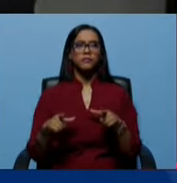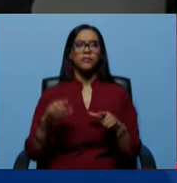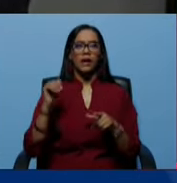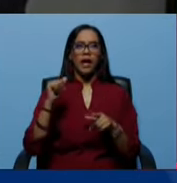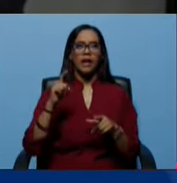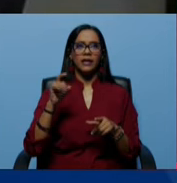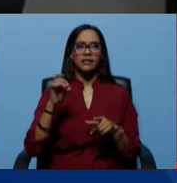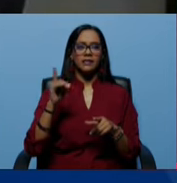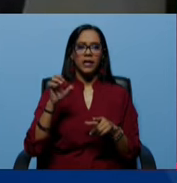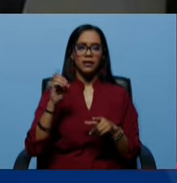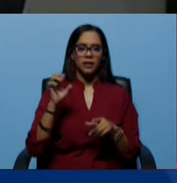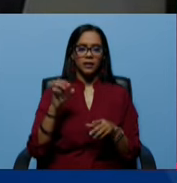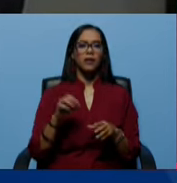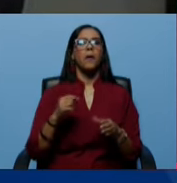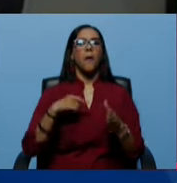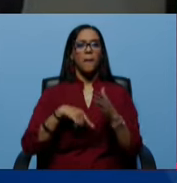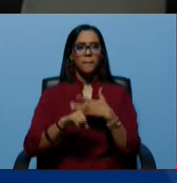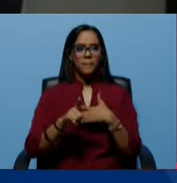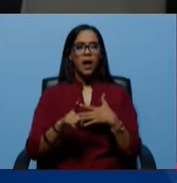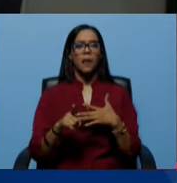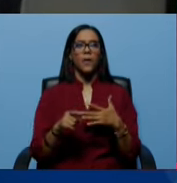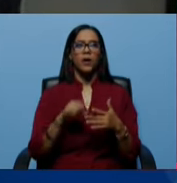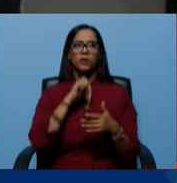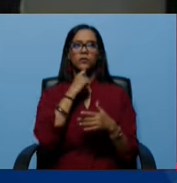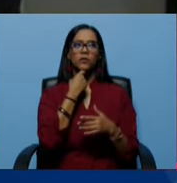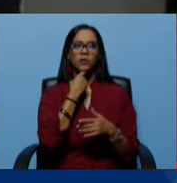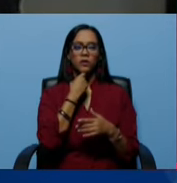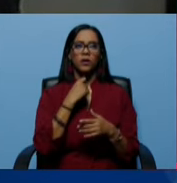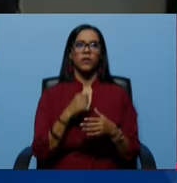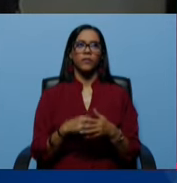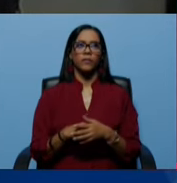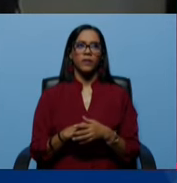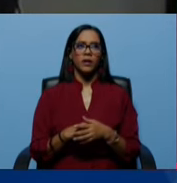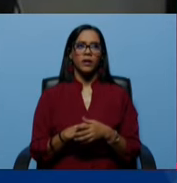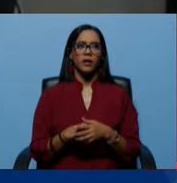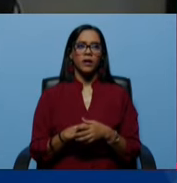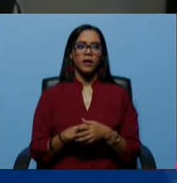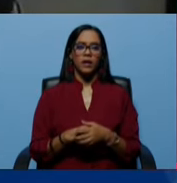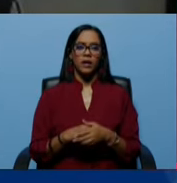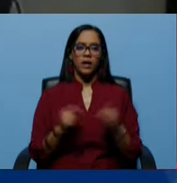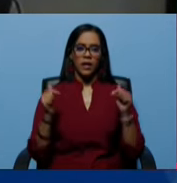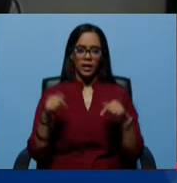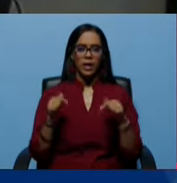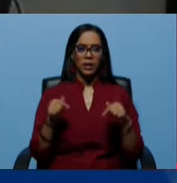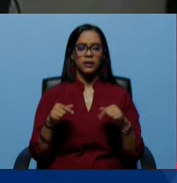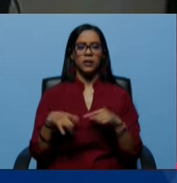¿no? Vamos a correr un código en este interfaz de Python ahorita.